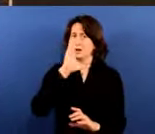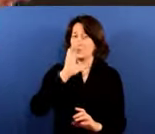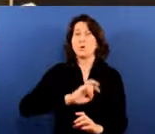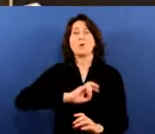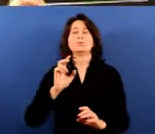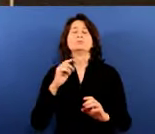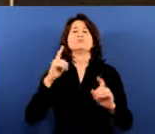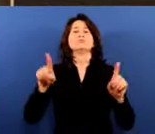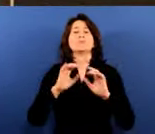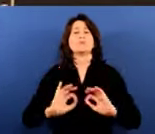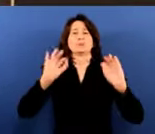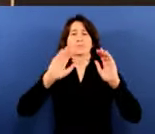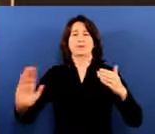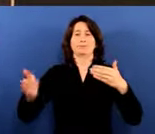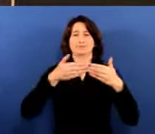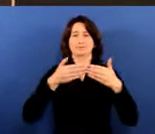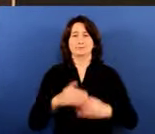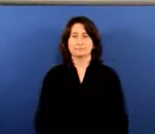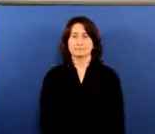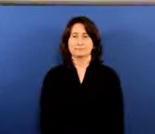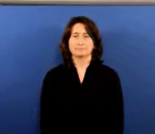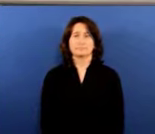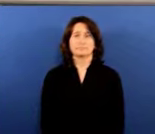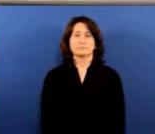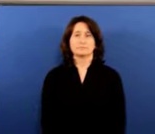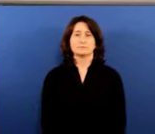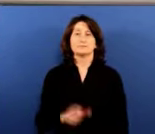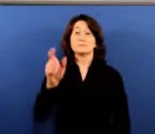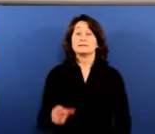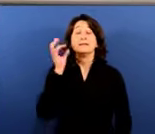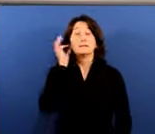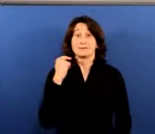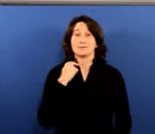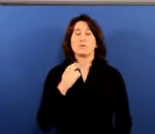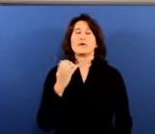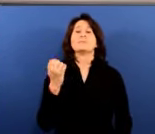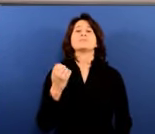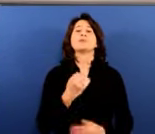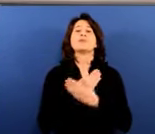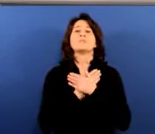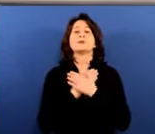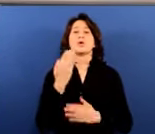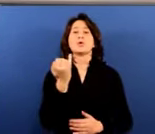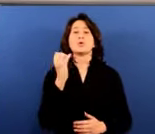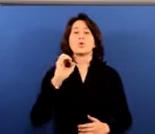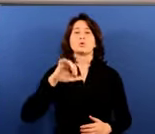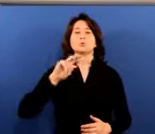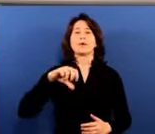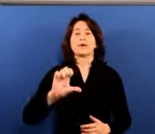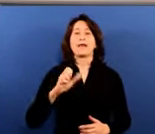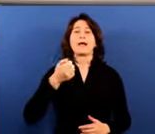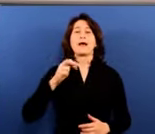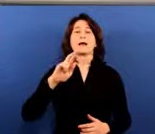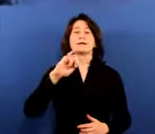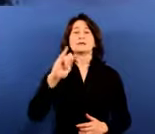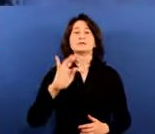recital y grandes solistas con La Voz. Coincidiendo con las fechas de carnaval, se interpretará Sueños y plegarias de Isaac el Ciego,